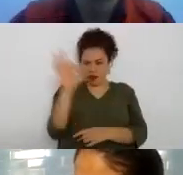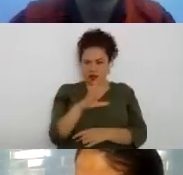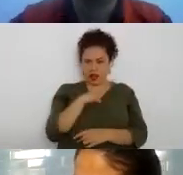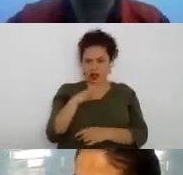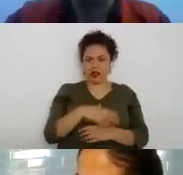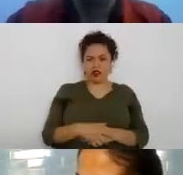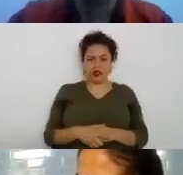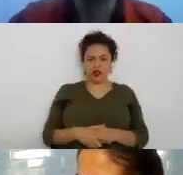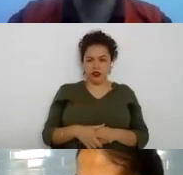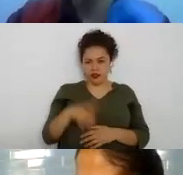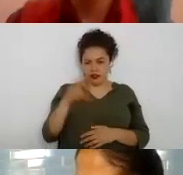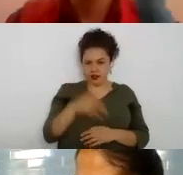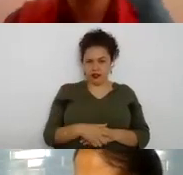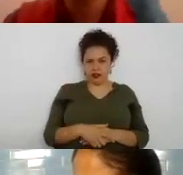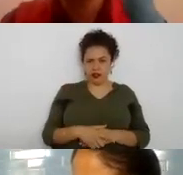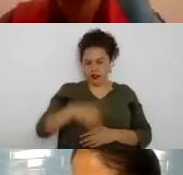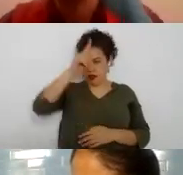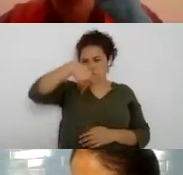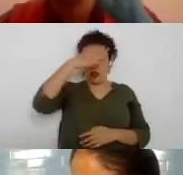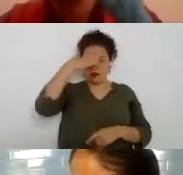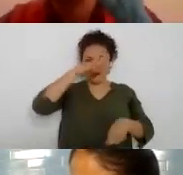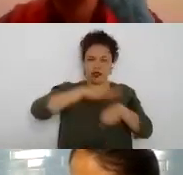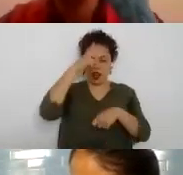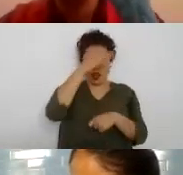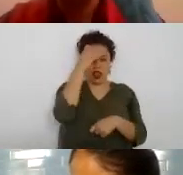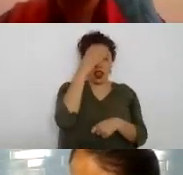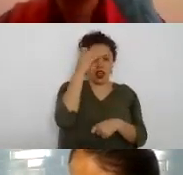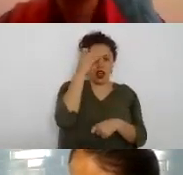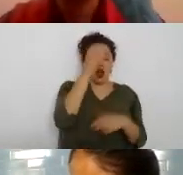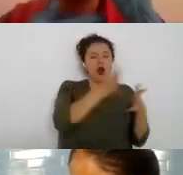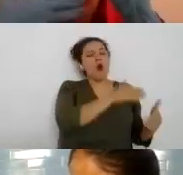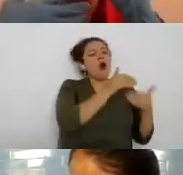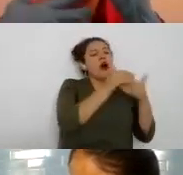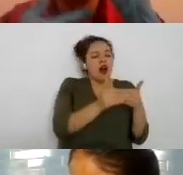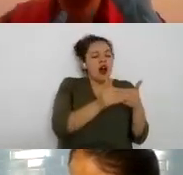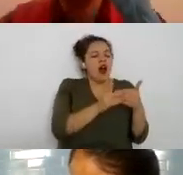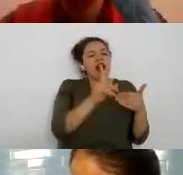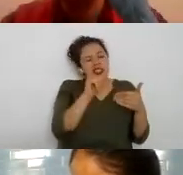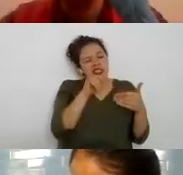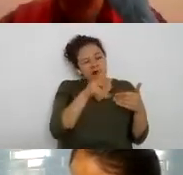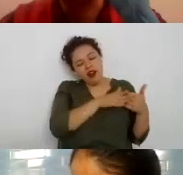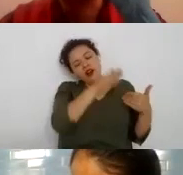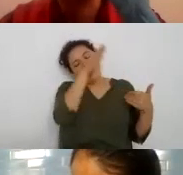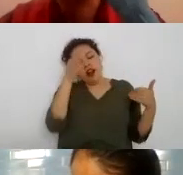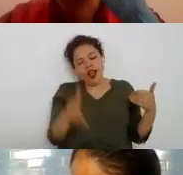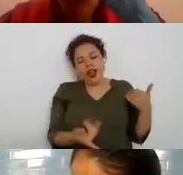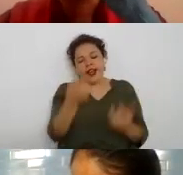¿Ok? Entonces, para que lo tengan en cuenta es la extensión. Es decir, qué tanta piel está quemada.